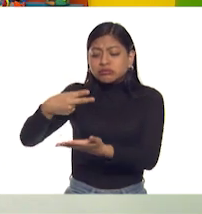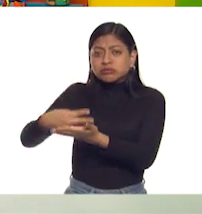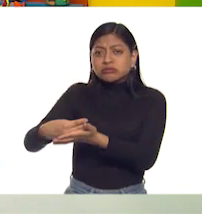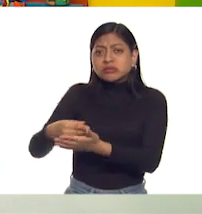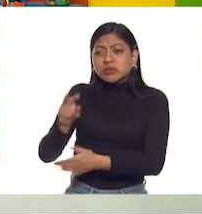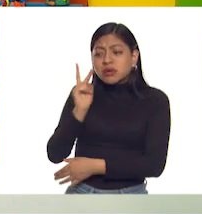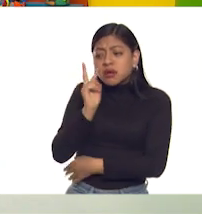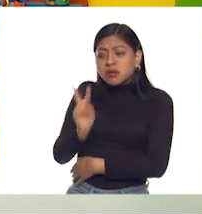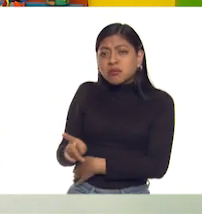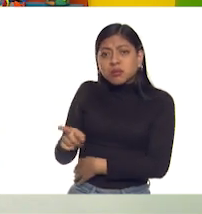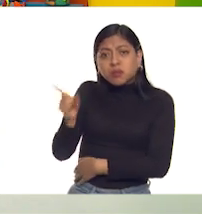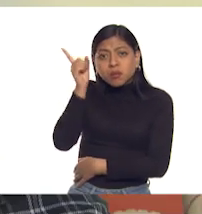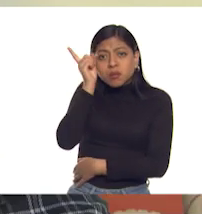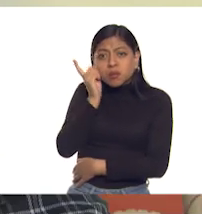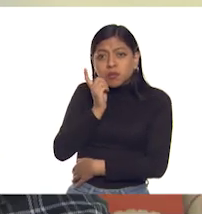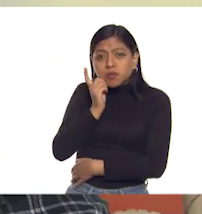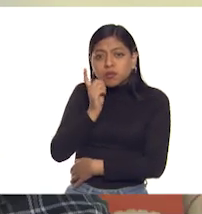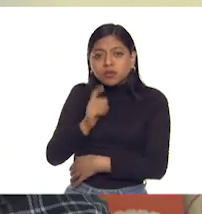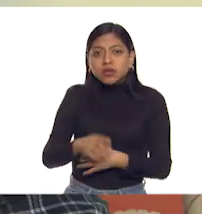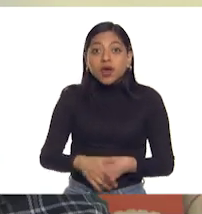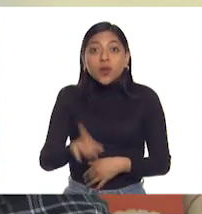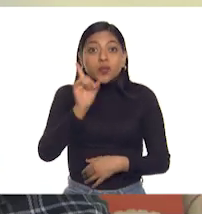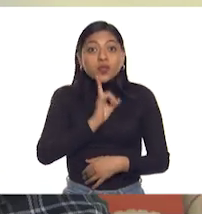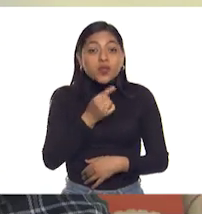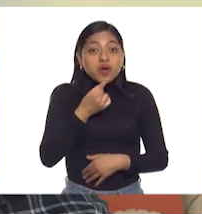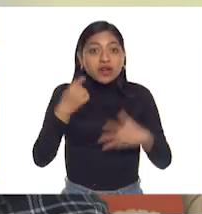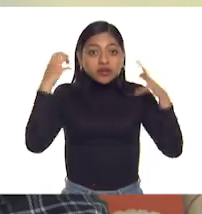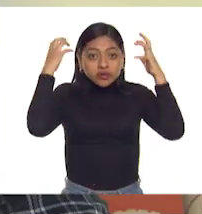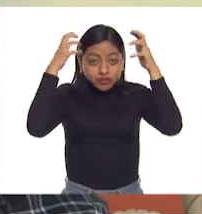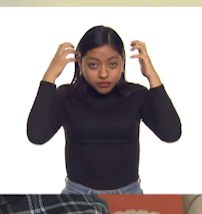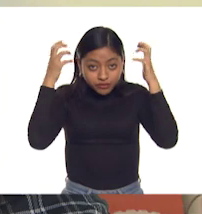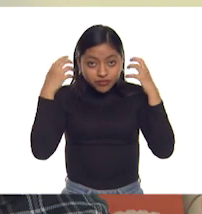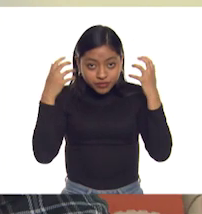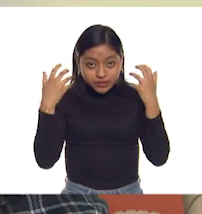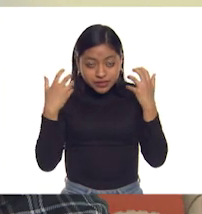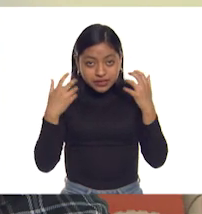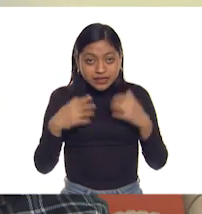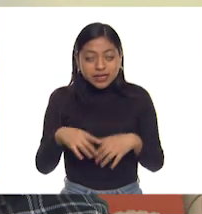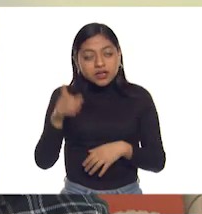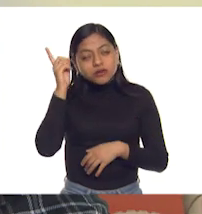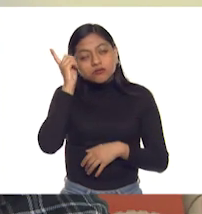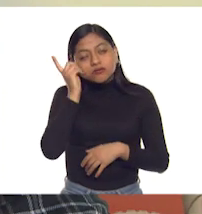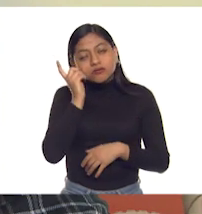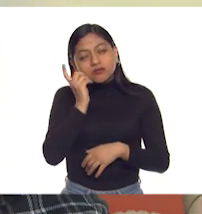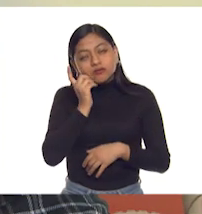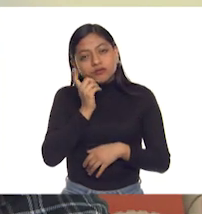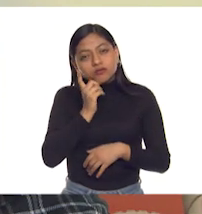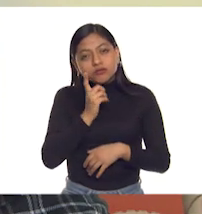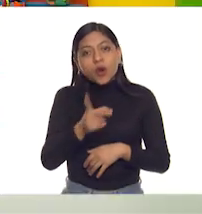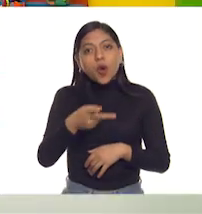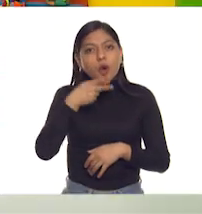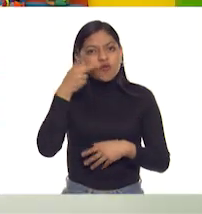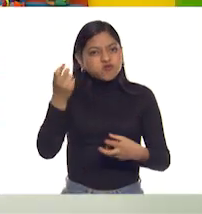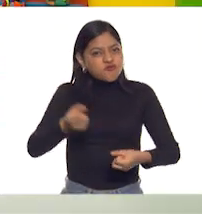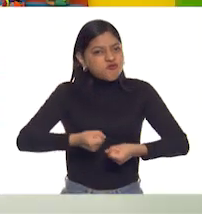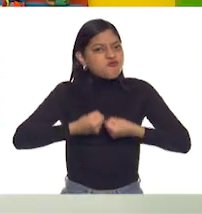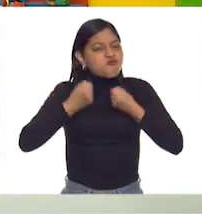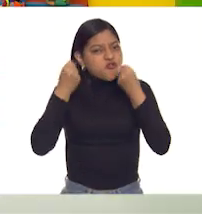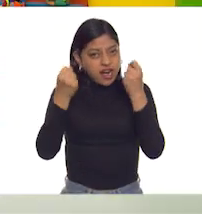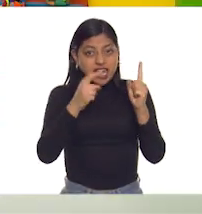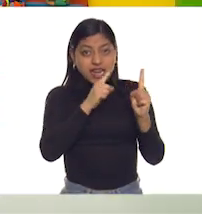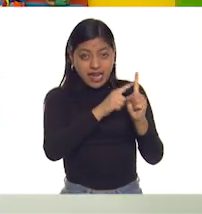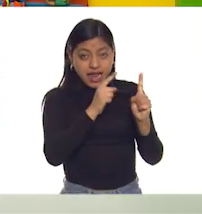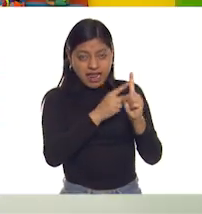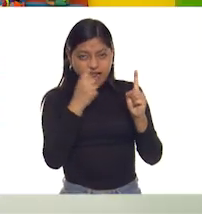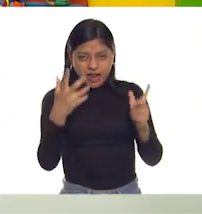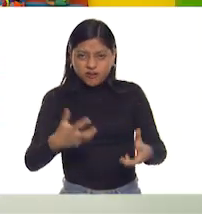¡Y ahí sigue! Ricitos de Oro, mientras dormía, creía que la voz fuerte que había escuchado, que